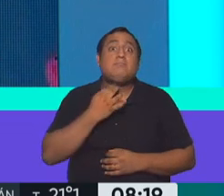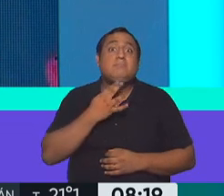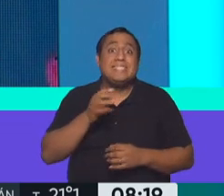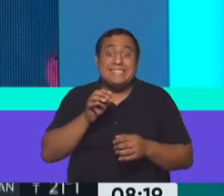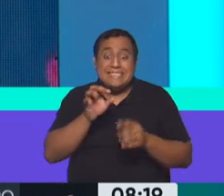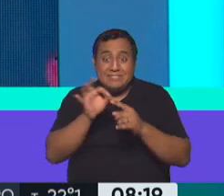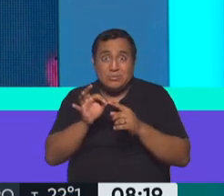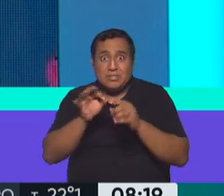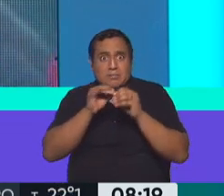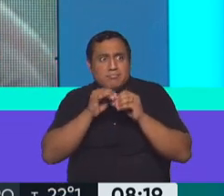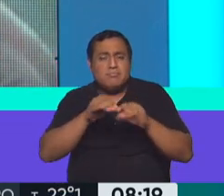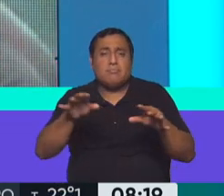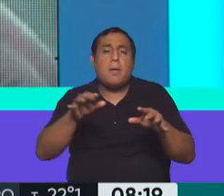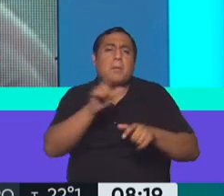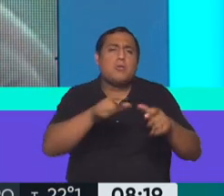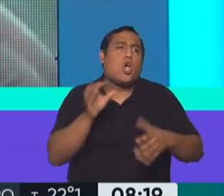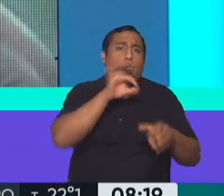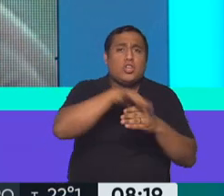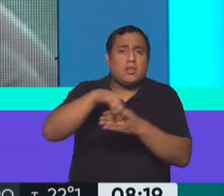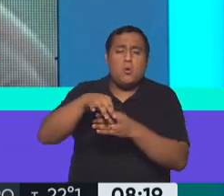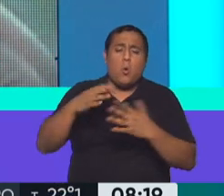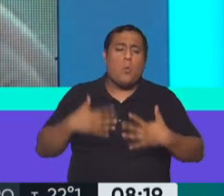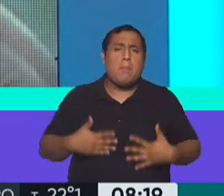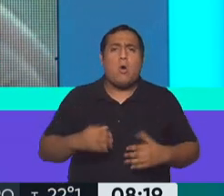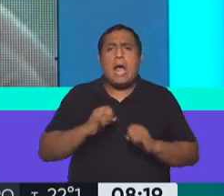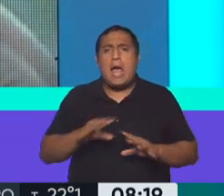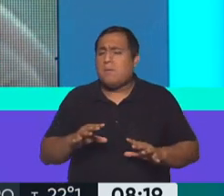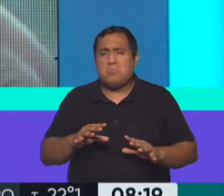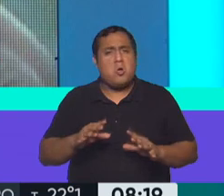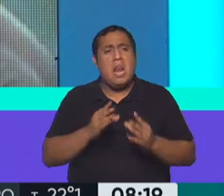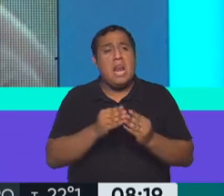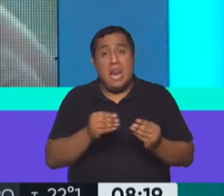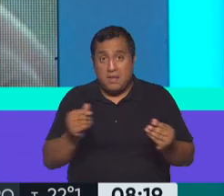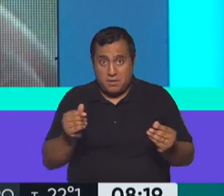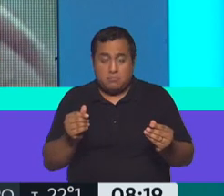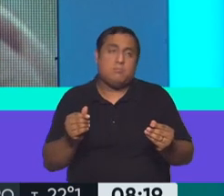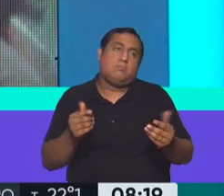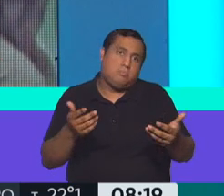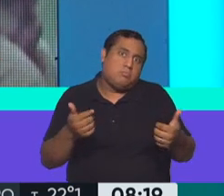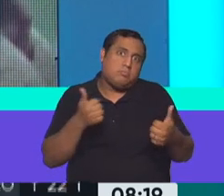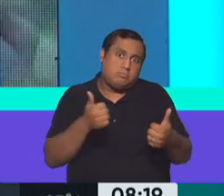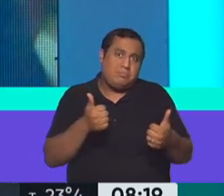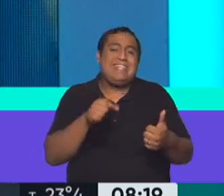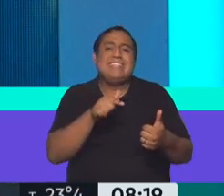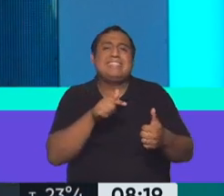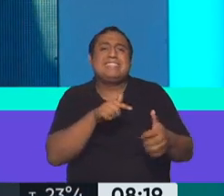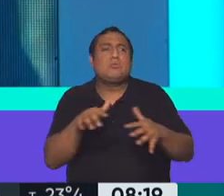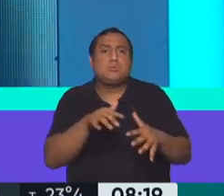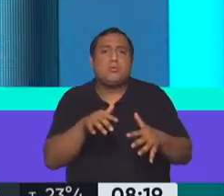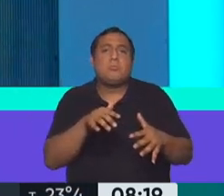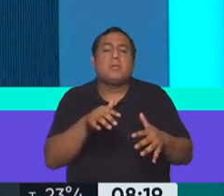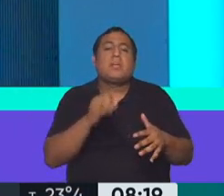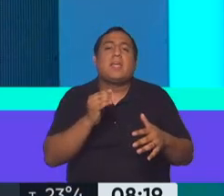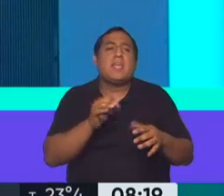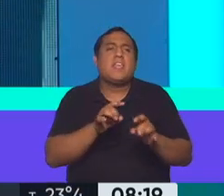a ser una variante que produzca casos más leves no graves y que a lo mejor esto comienza a ser una situación en que es la infección se